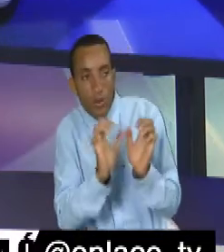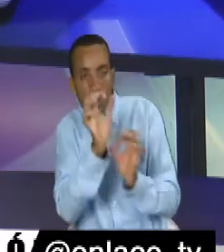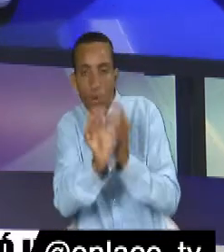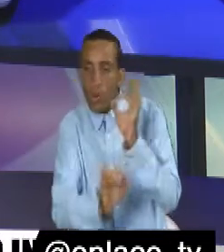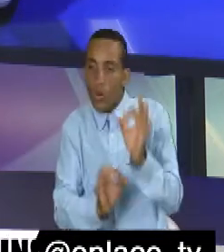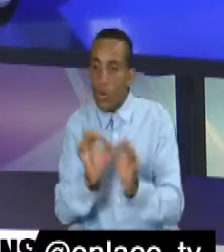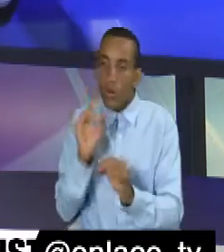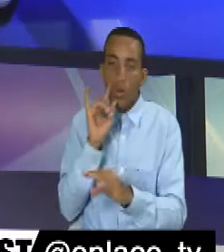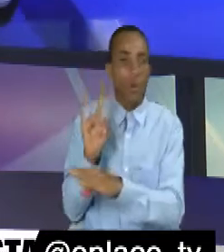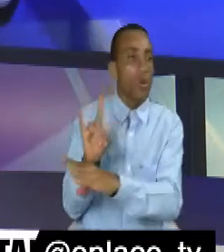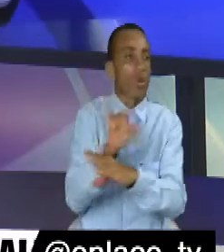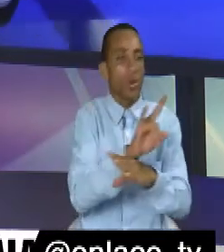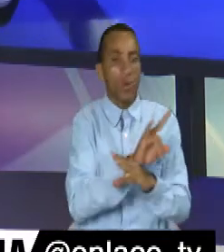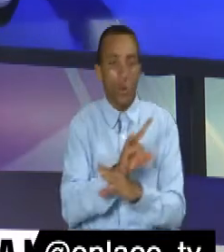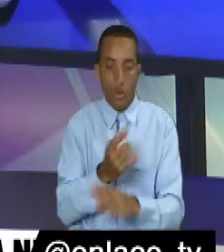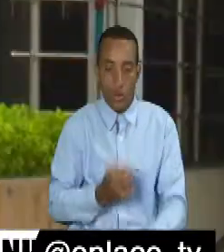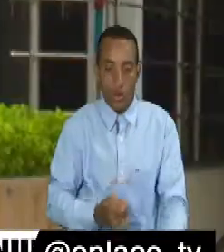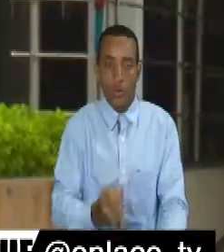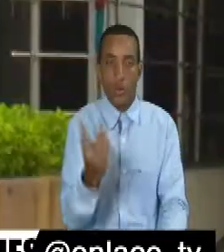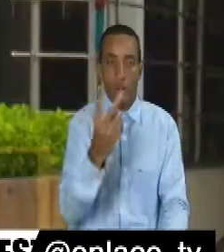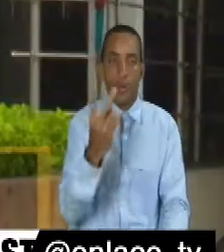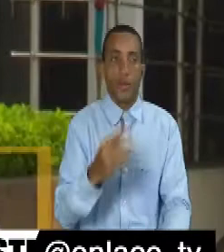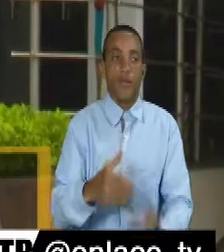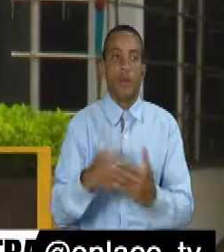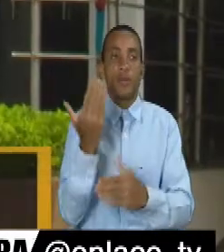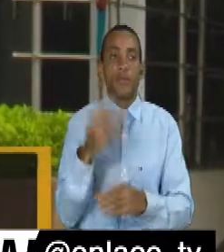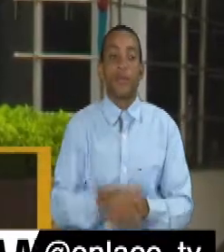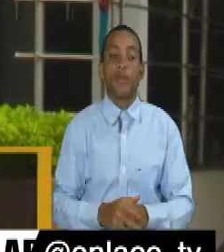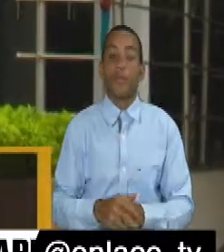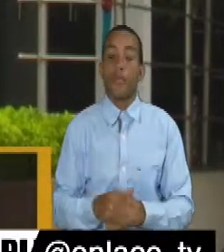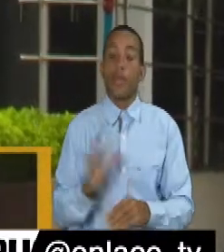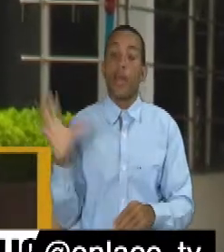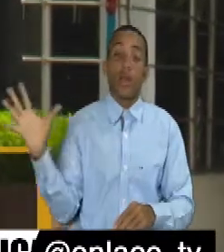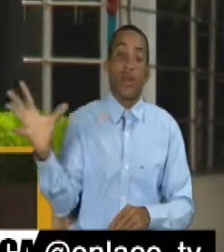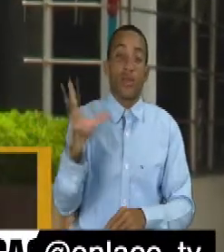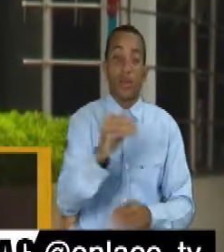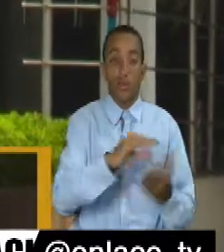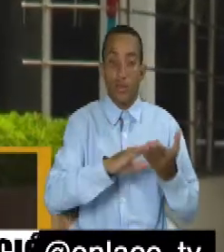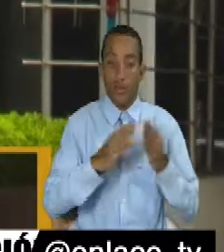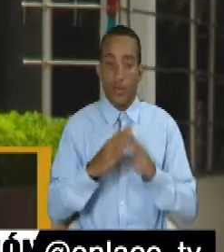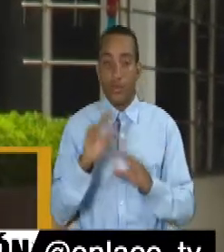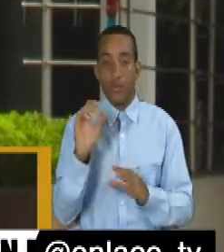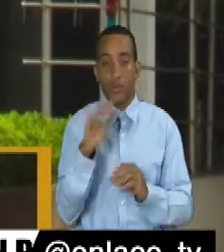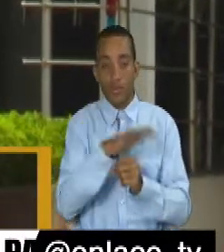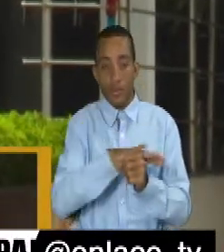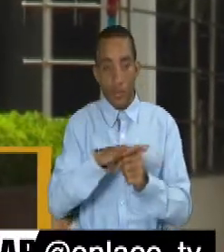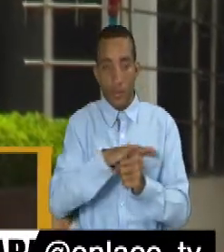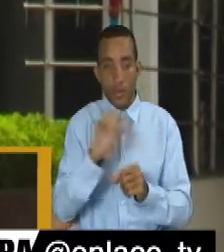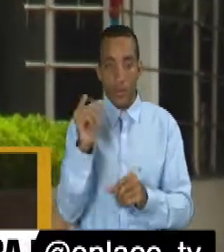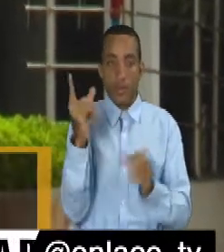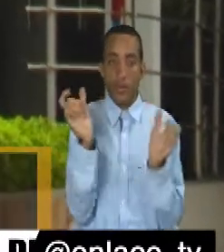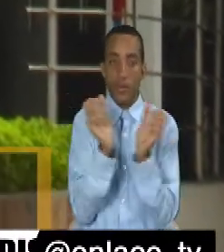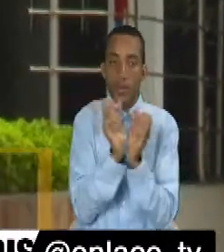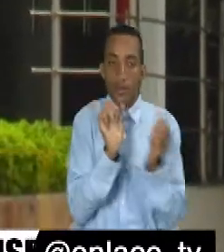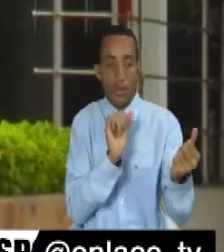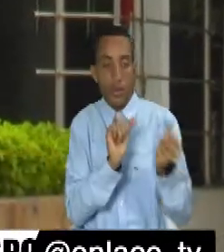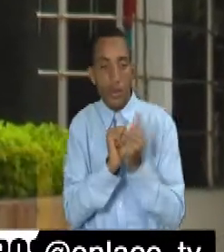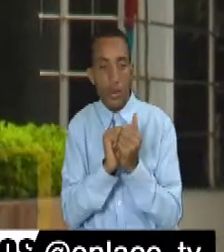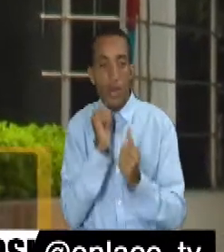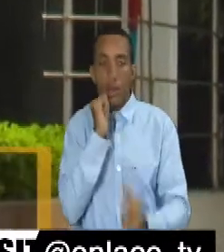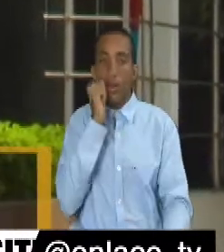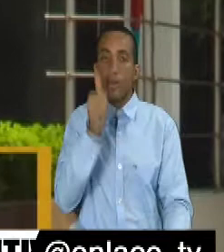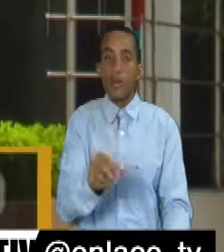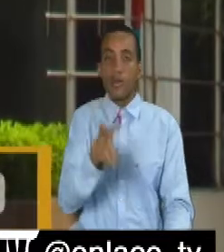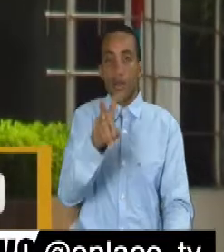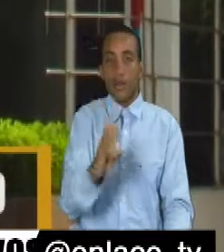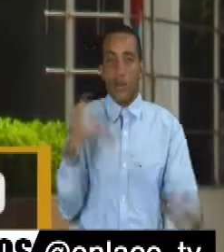puesta en funcionamiento. La invitación que tenemos es para toda la comunidad general del barrio Primero de Mayo para que nos acompañen mañana a las 7 de la